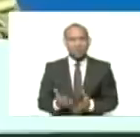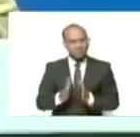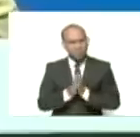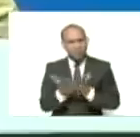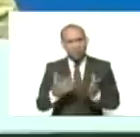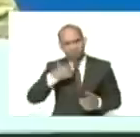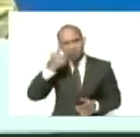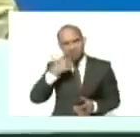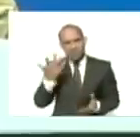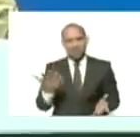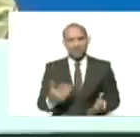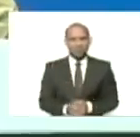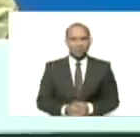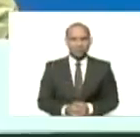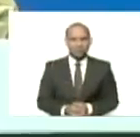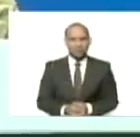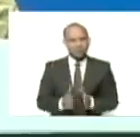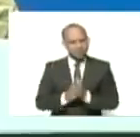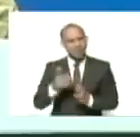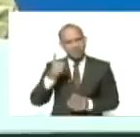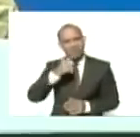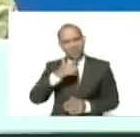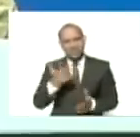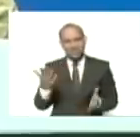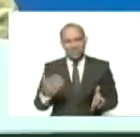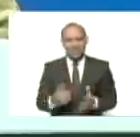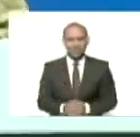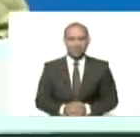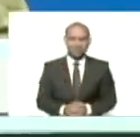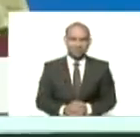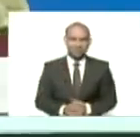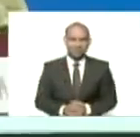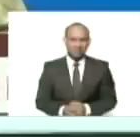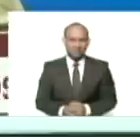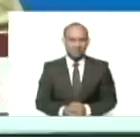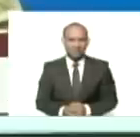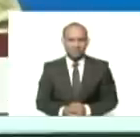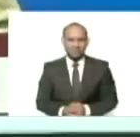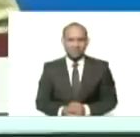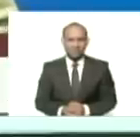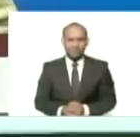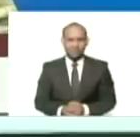Desamargásense. Se puede decir, hay que desamargarse.